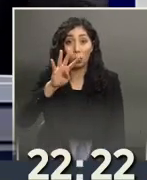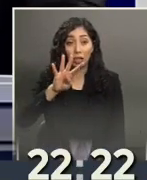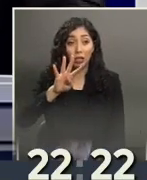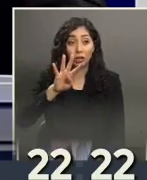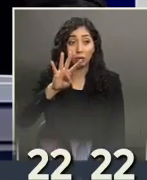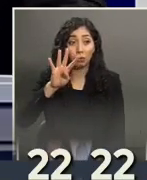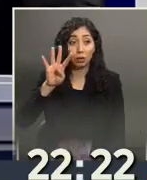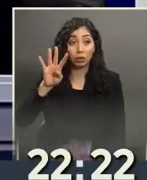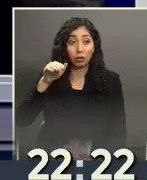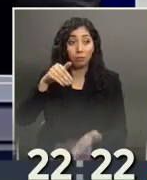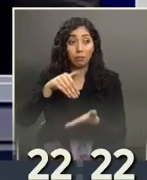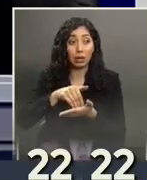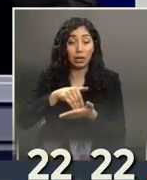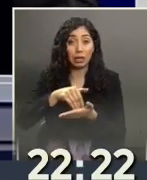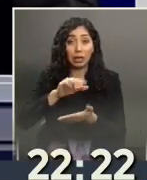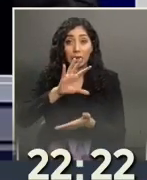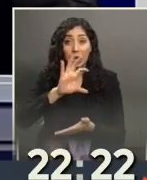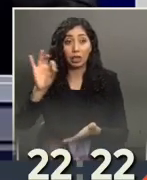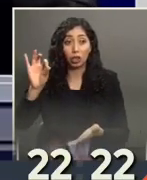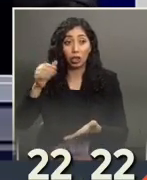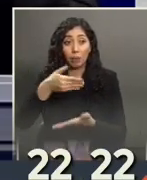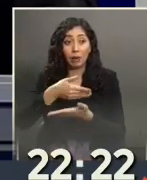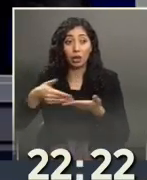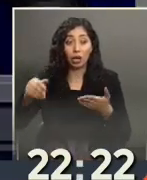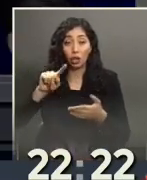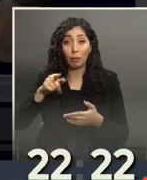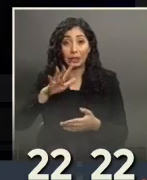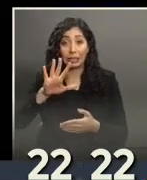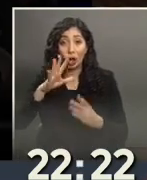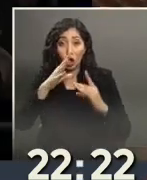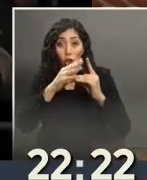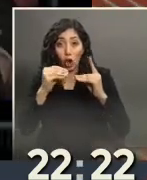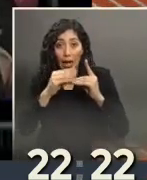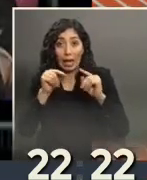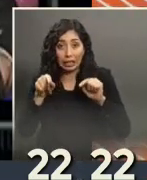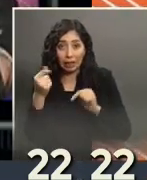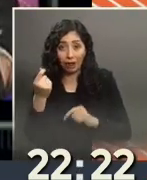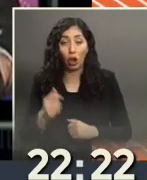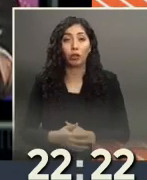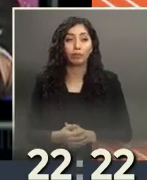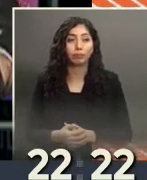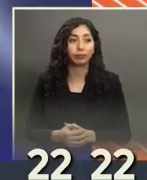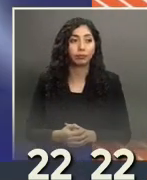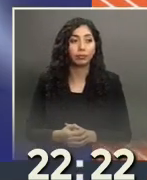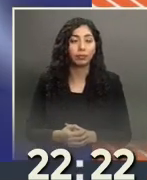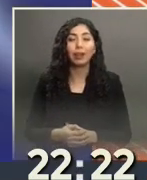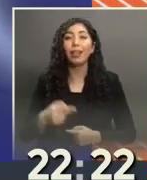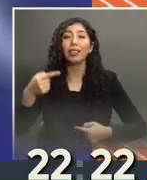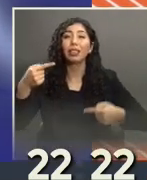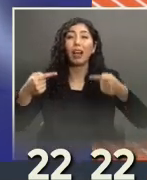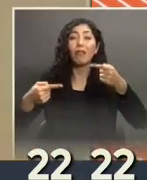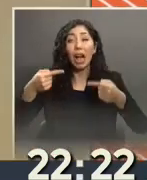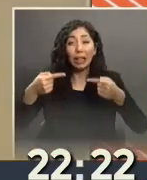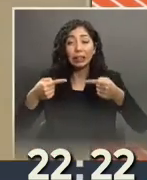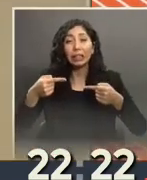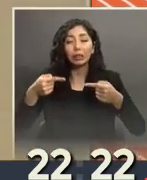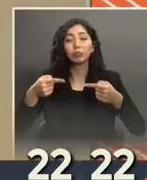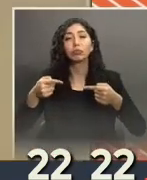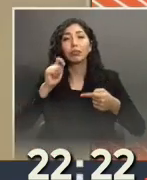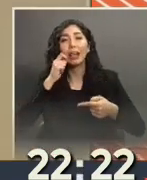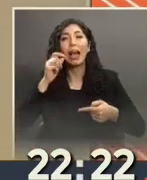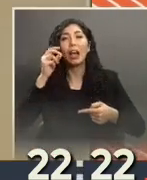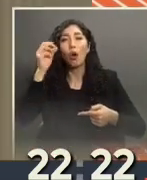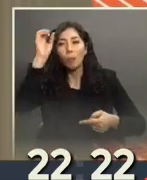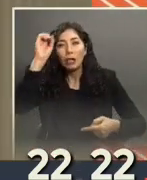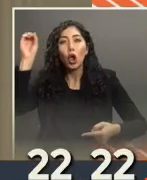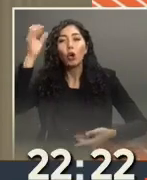quinientos millones cinco dólares ese es el vano los debates siguen siendo espacios de intercambio de ideas y de